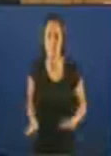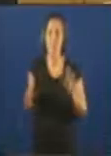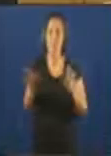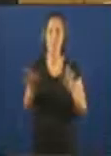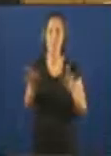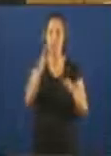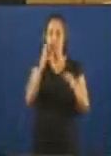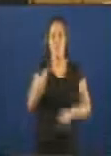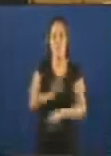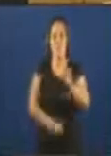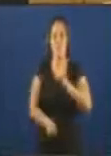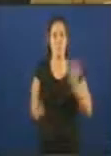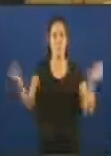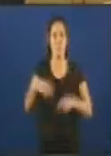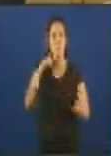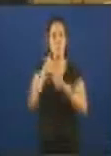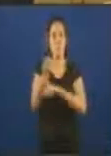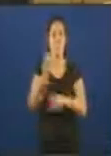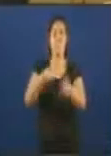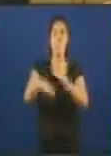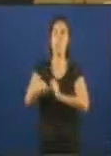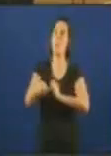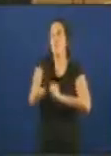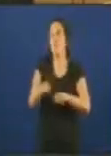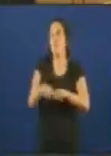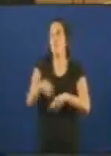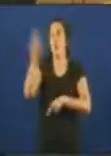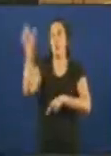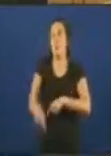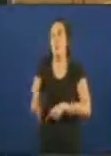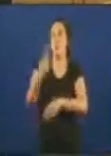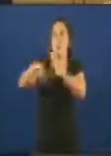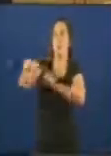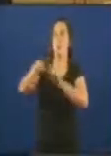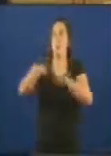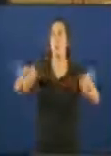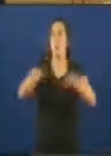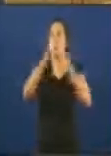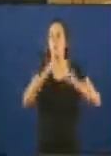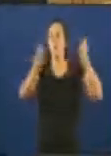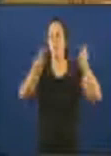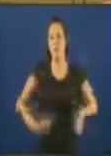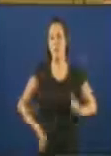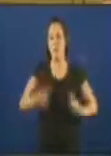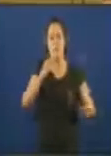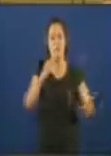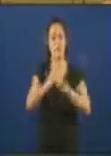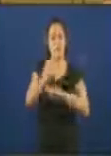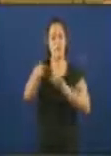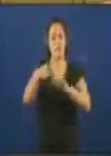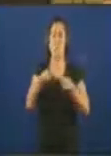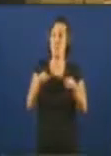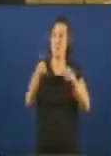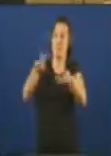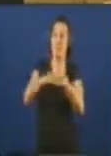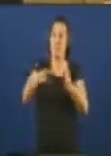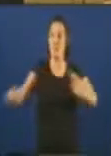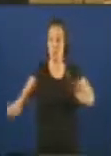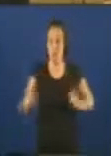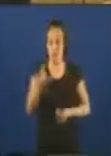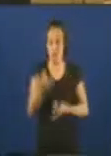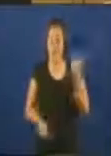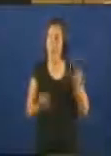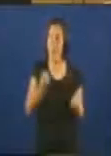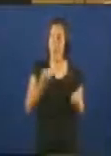ten reparo a vendelo a prezo de ganda a unha empresa pública mexicana para que logo se traslade a tecnoloxía e finalmente o asteleiro